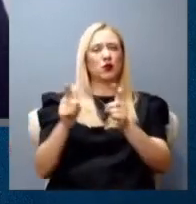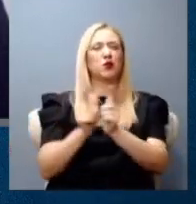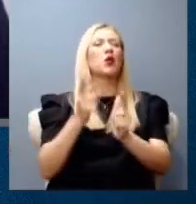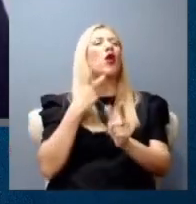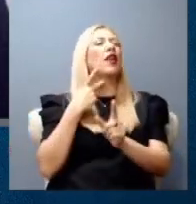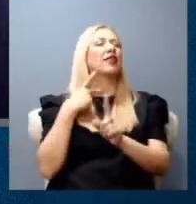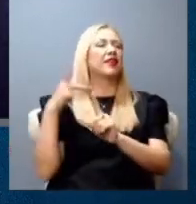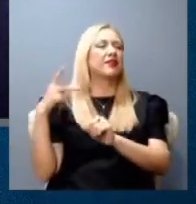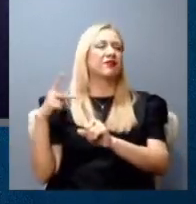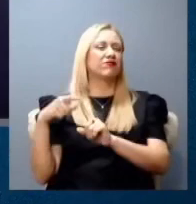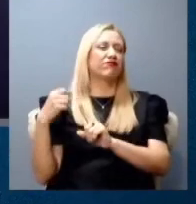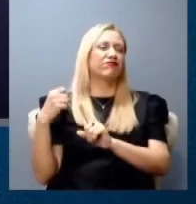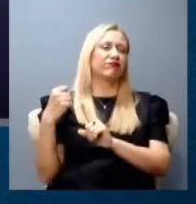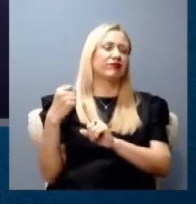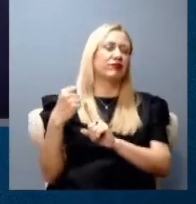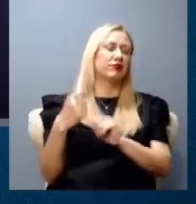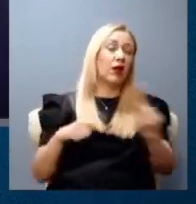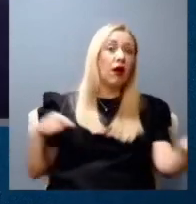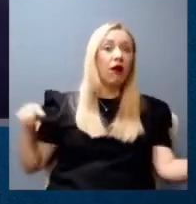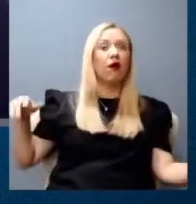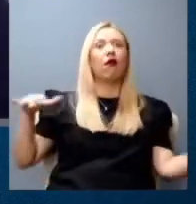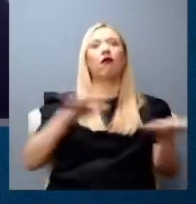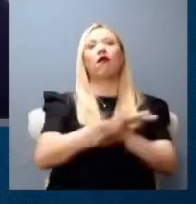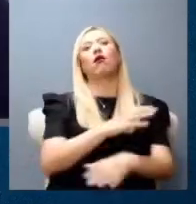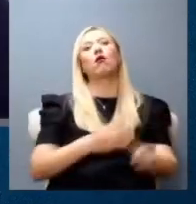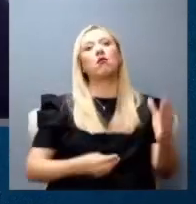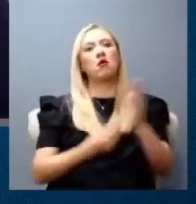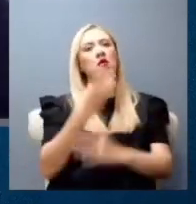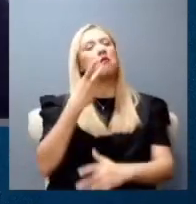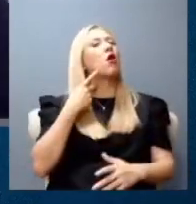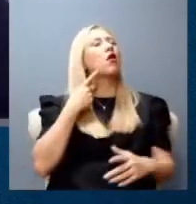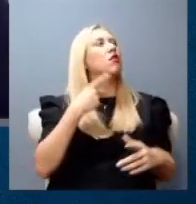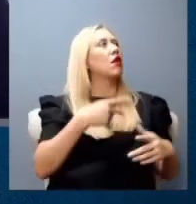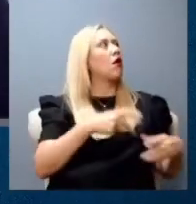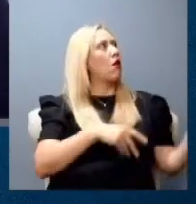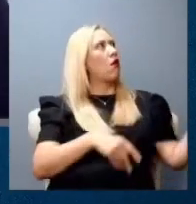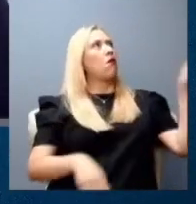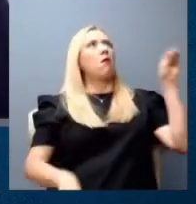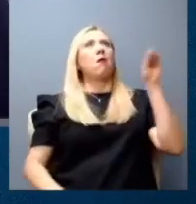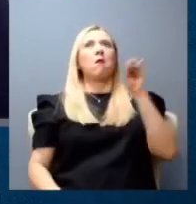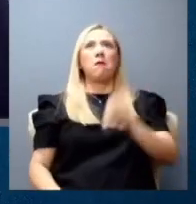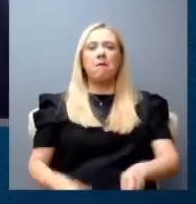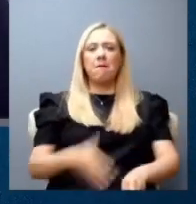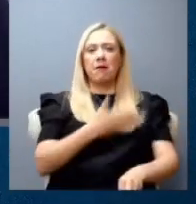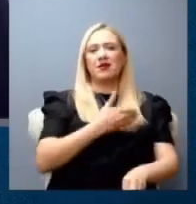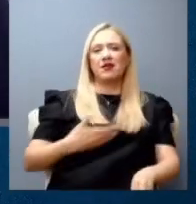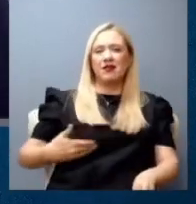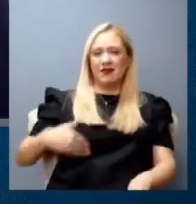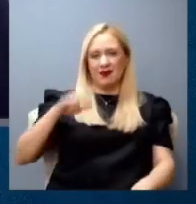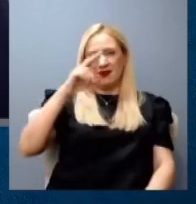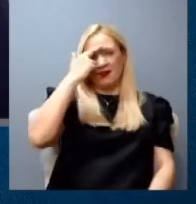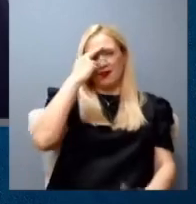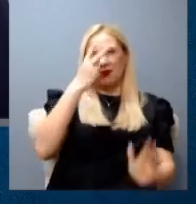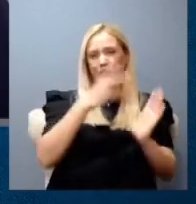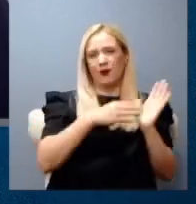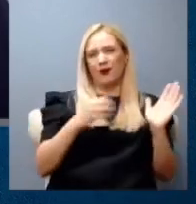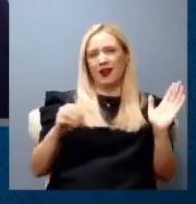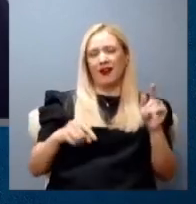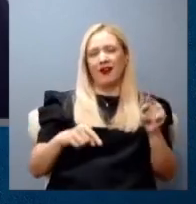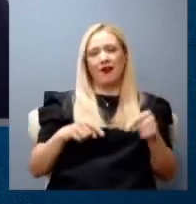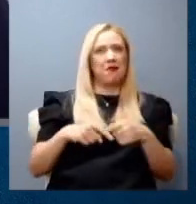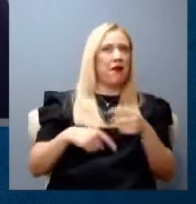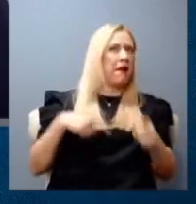una idea de poder transicionar, de poder avanzar hacia otro tipo de Estado de Derecho. Si bien han existido